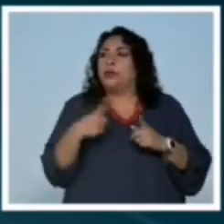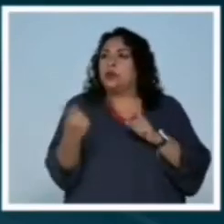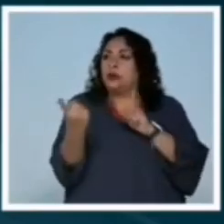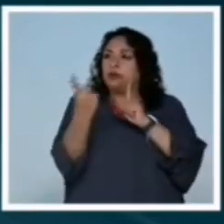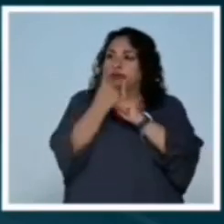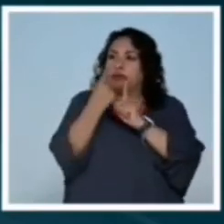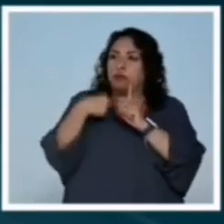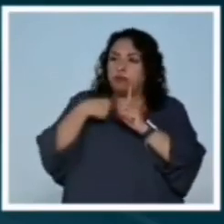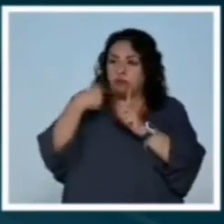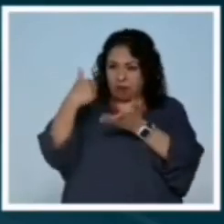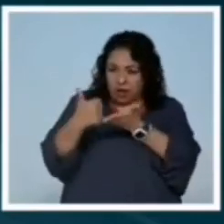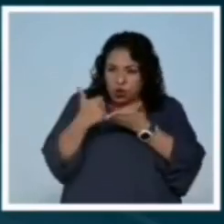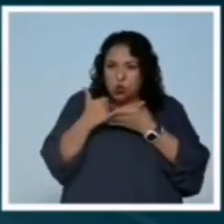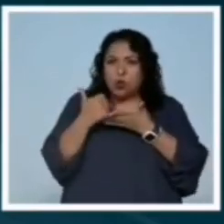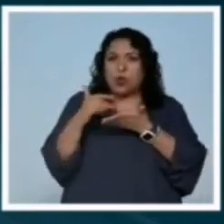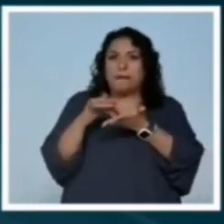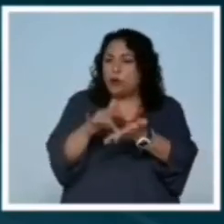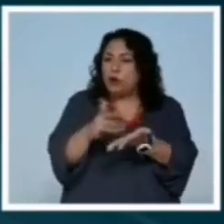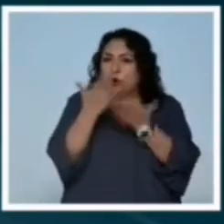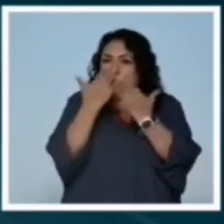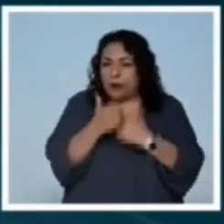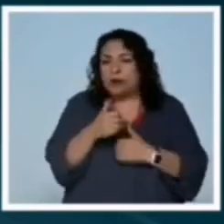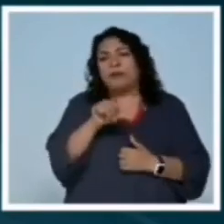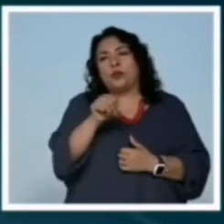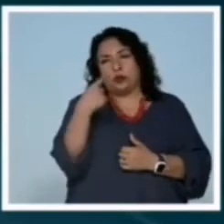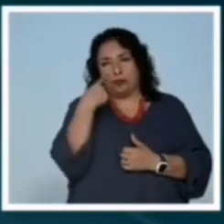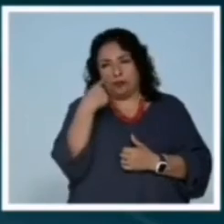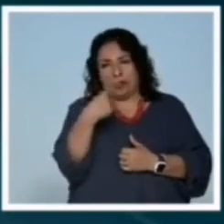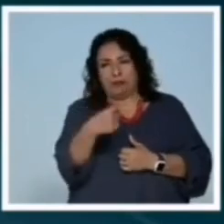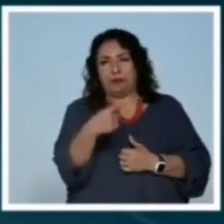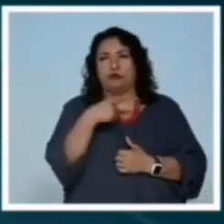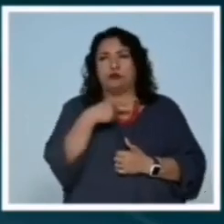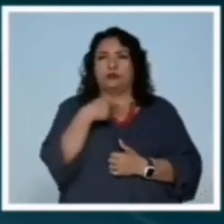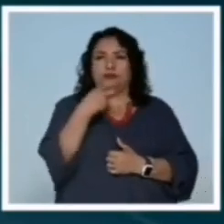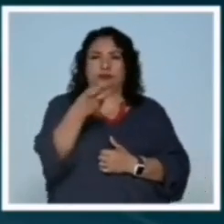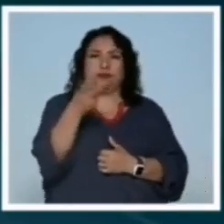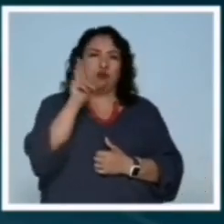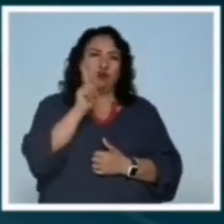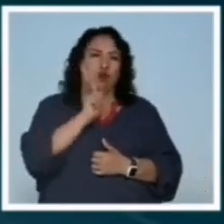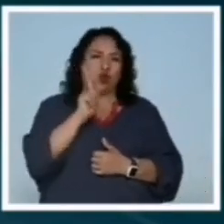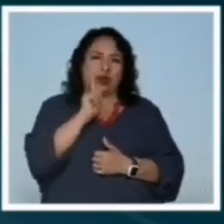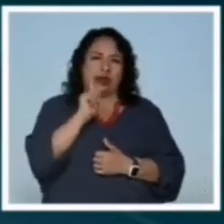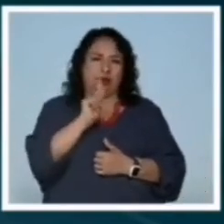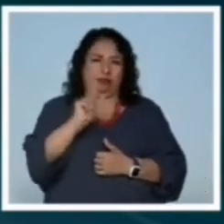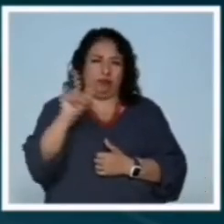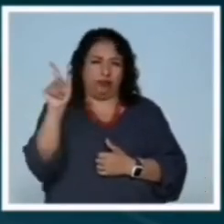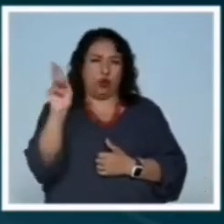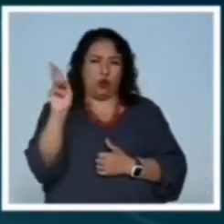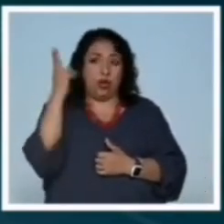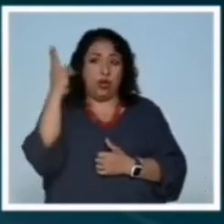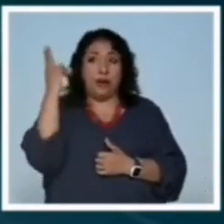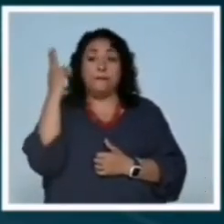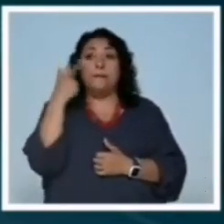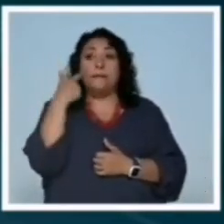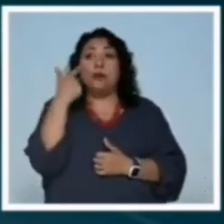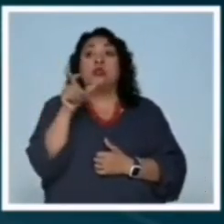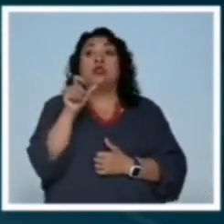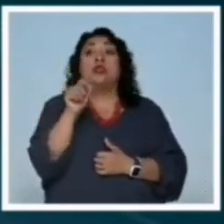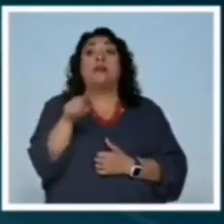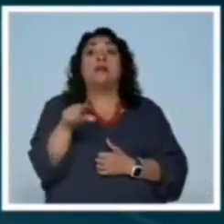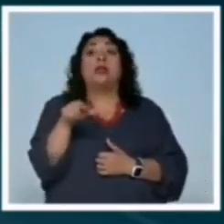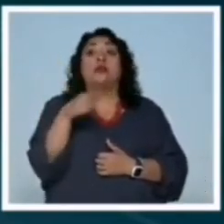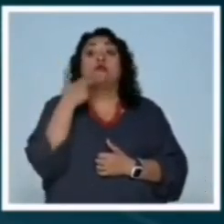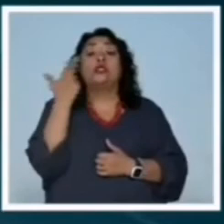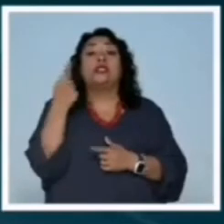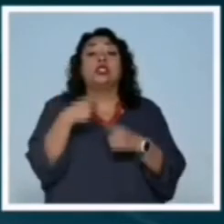brindarles un apoyo y también lo que estábamos viendo es precisamente con las especialistas de la unam es que se está dando también el suicidio